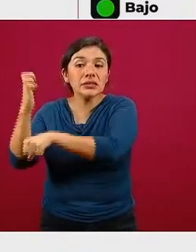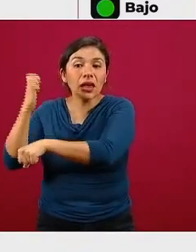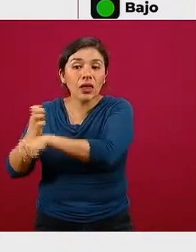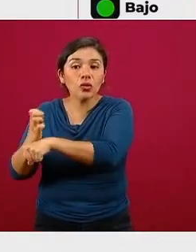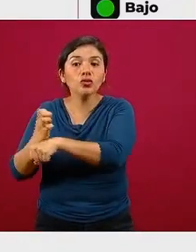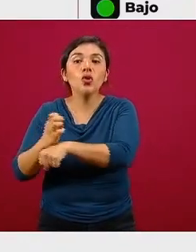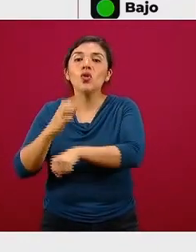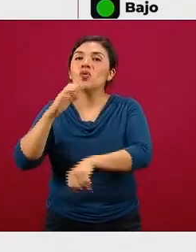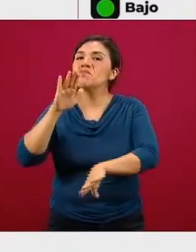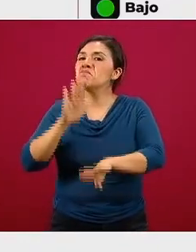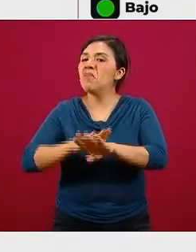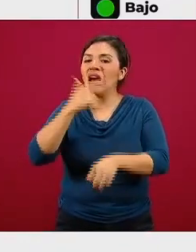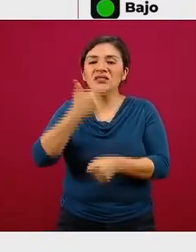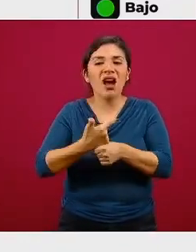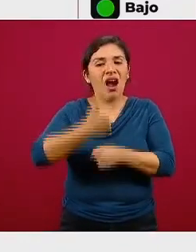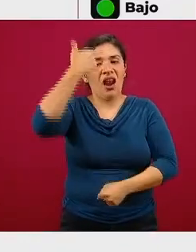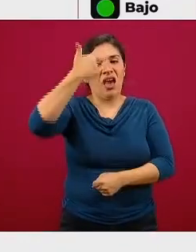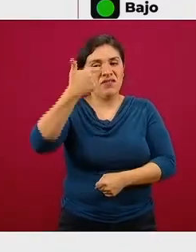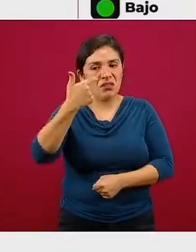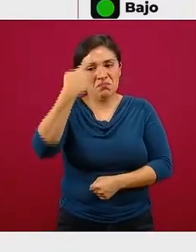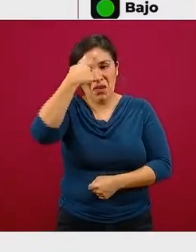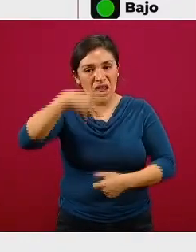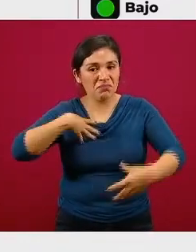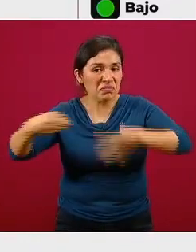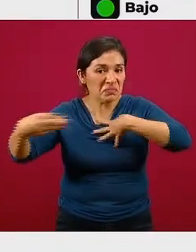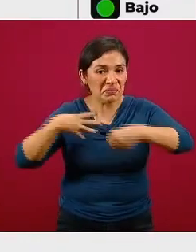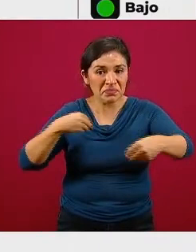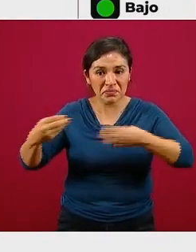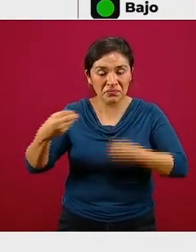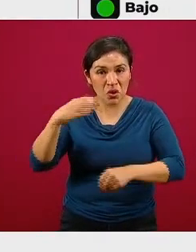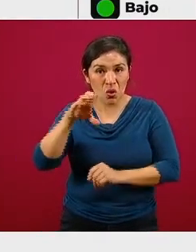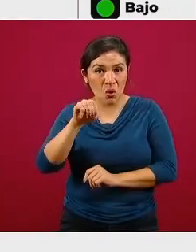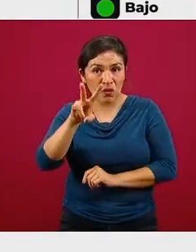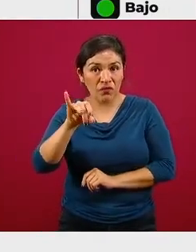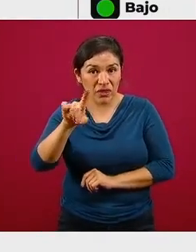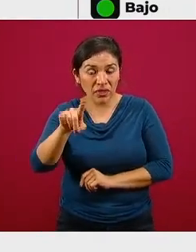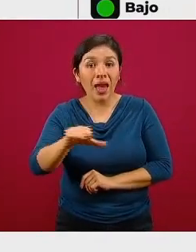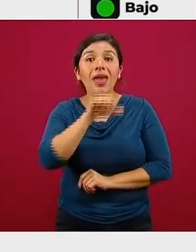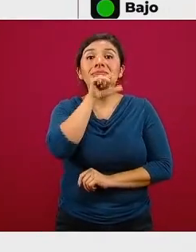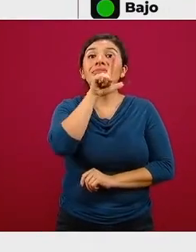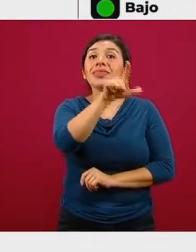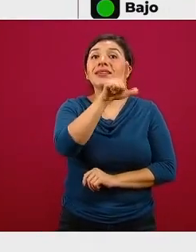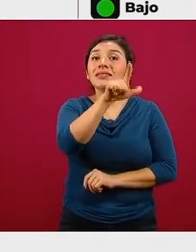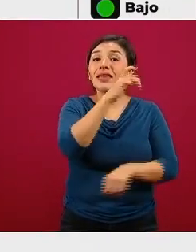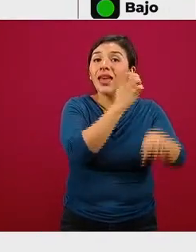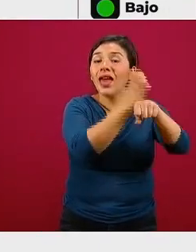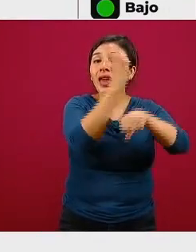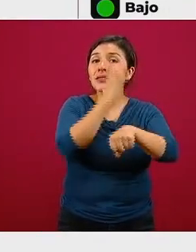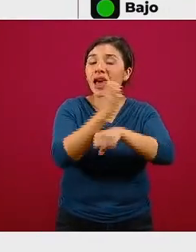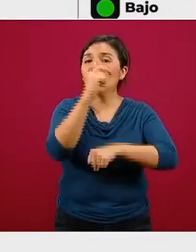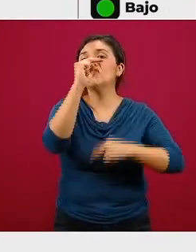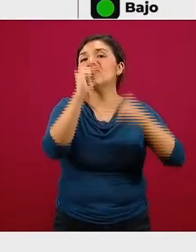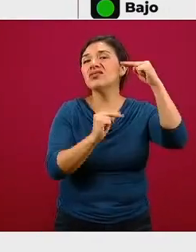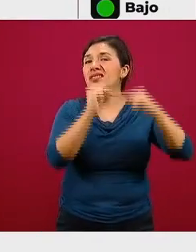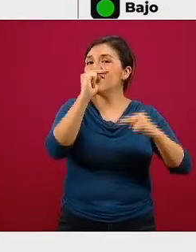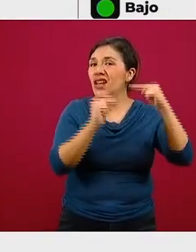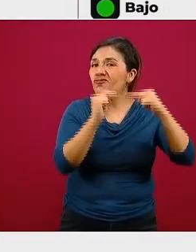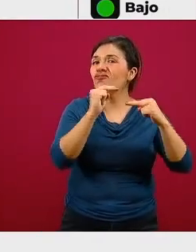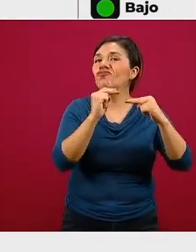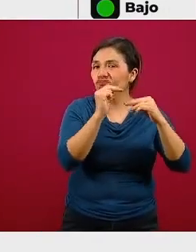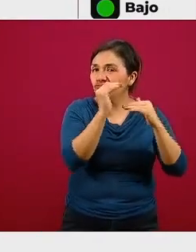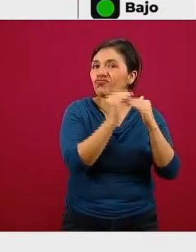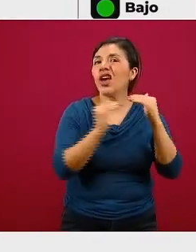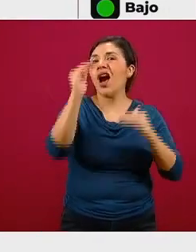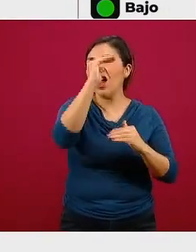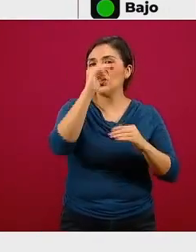en nivel máximo de riesgo epidémico para COVID y 17 en nivel